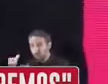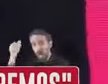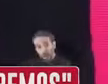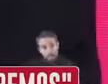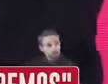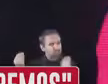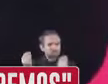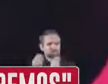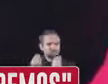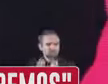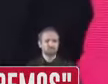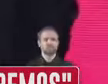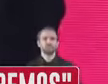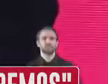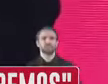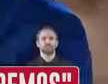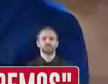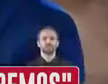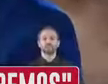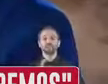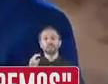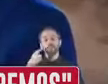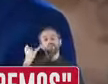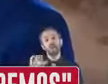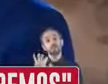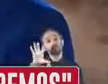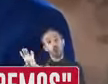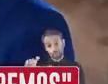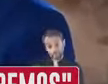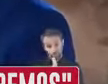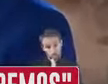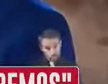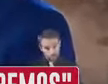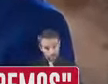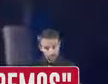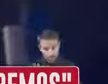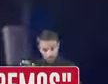aires y en la provincia de buenos aires